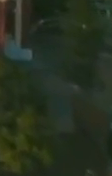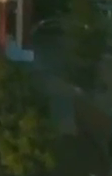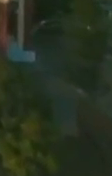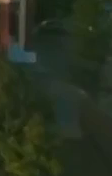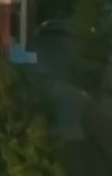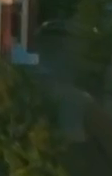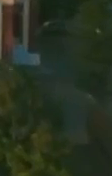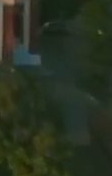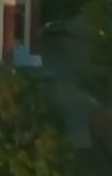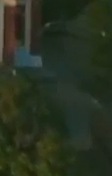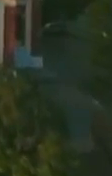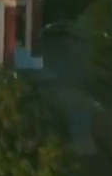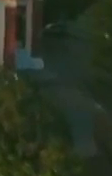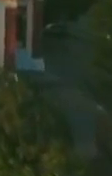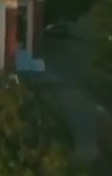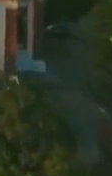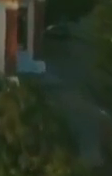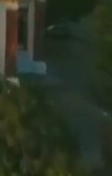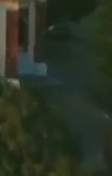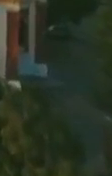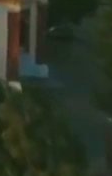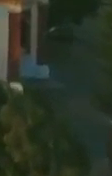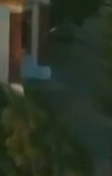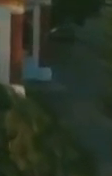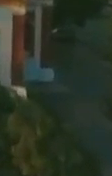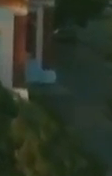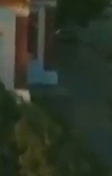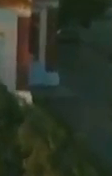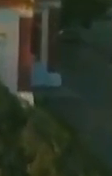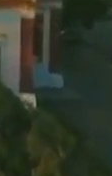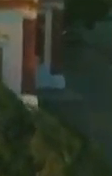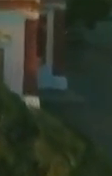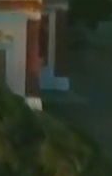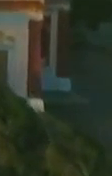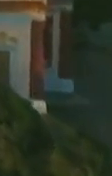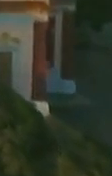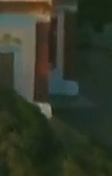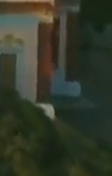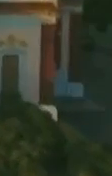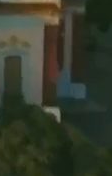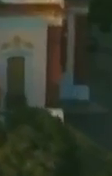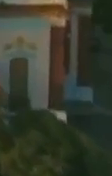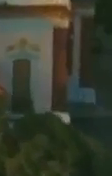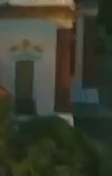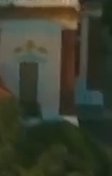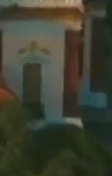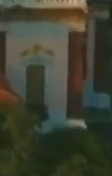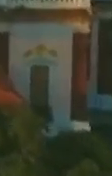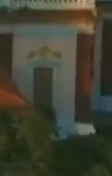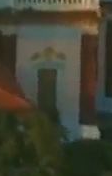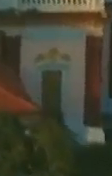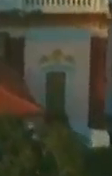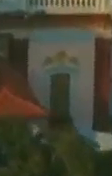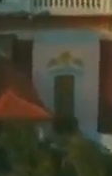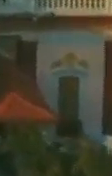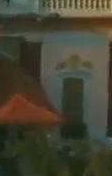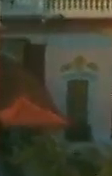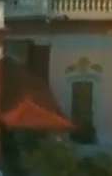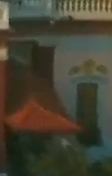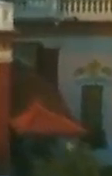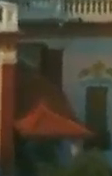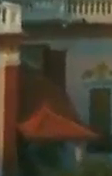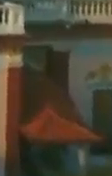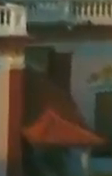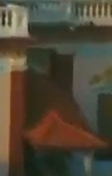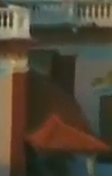el año pasado y que en este año 2022 se abren distintos mecanismos para el